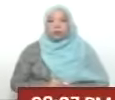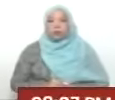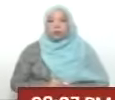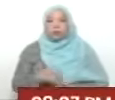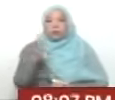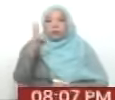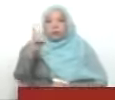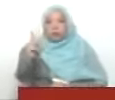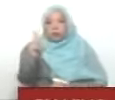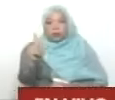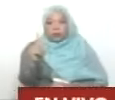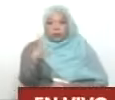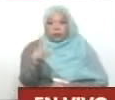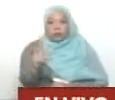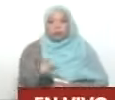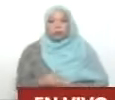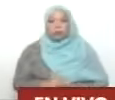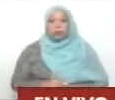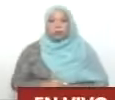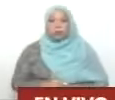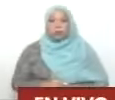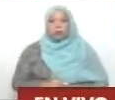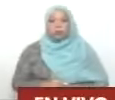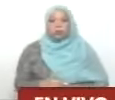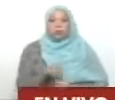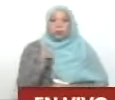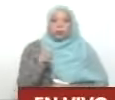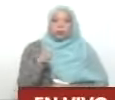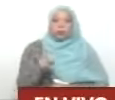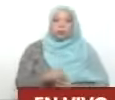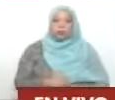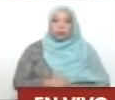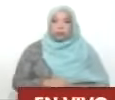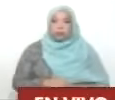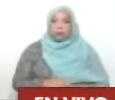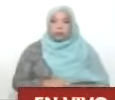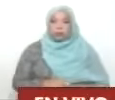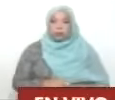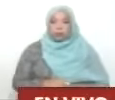Second orders. ¿Se dice así? Second orders.